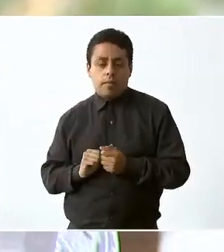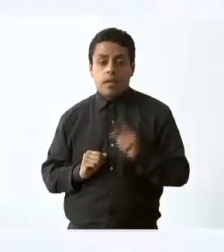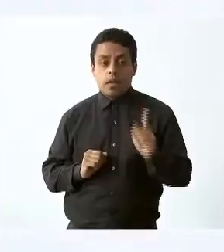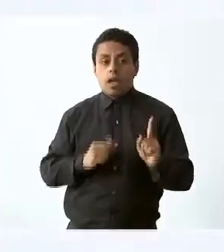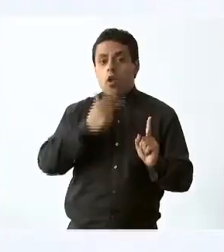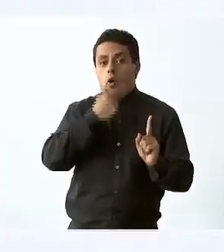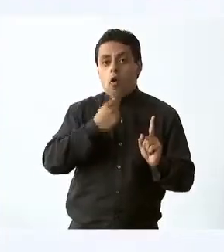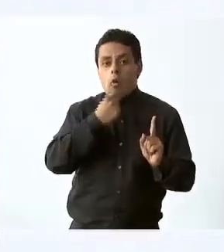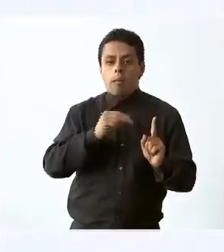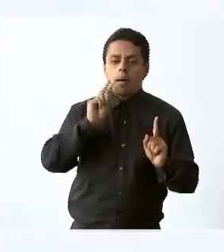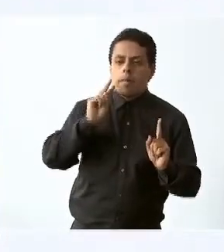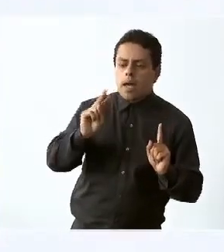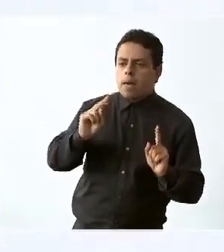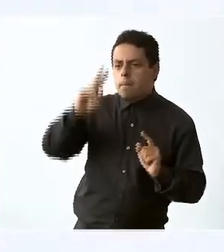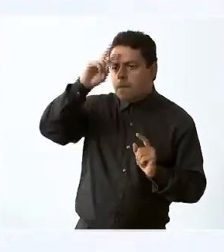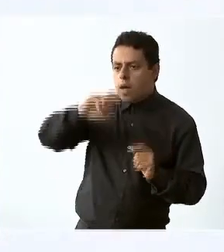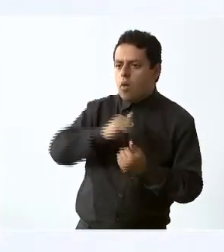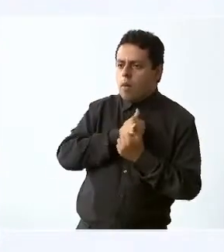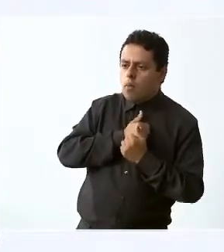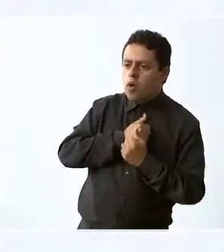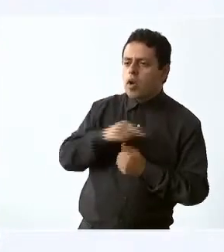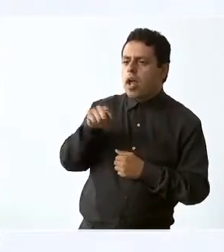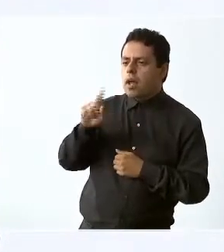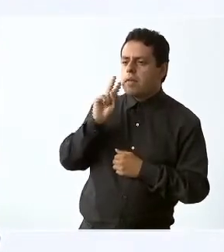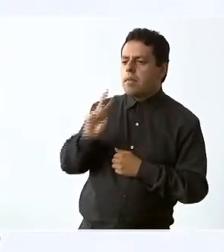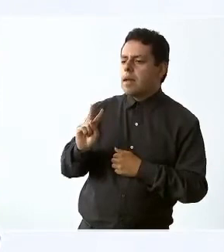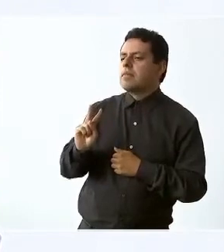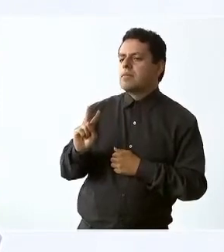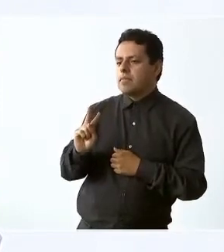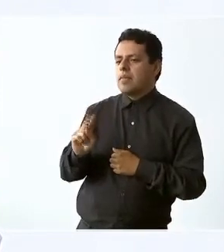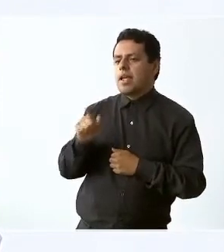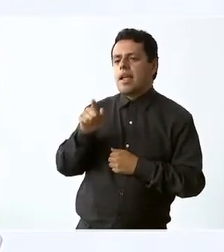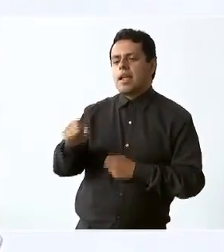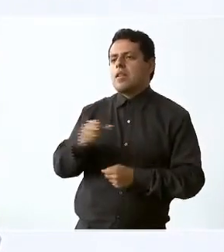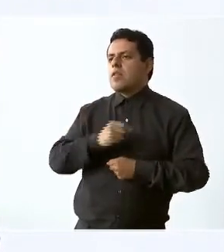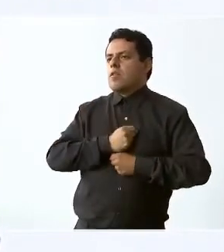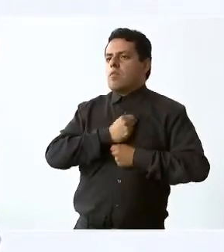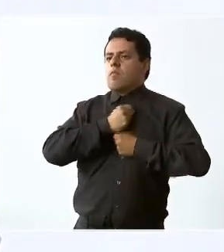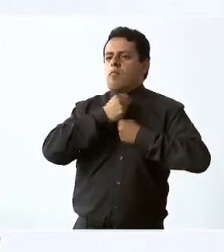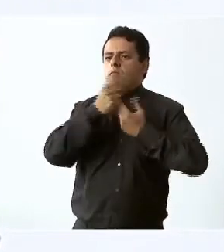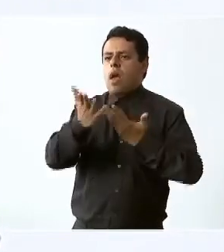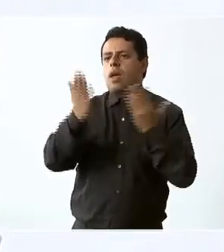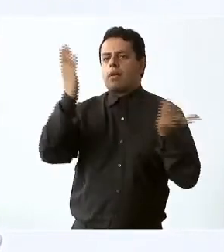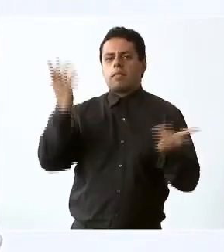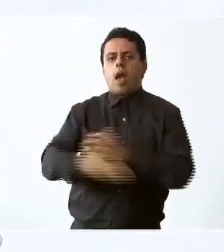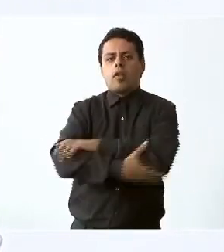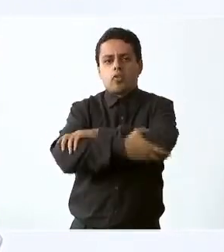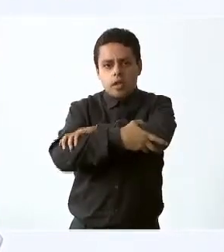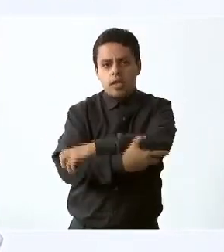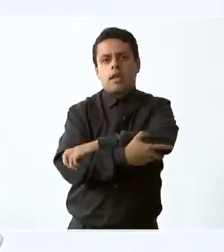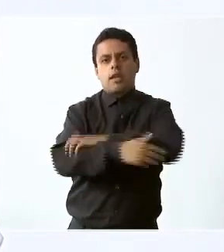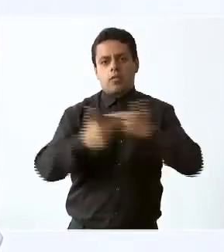México como una gran expresión universal de fraternidad humana, y